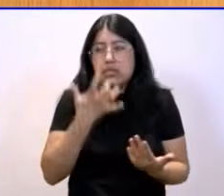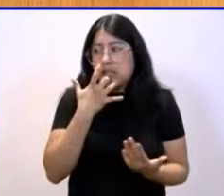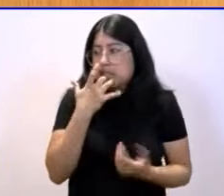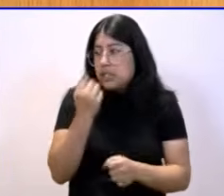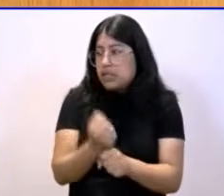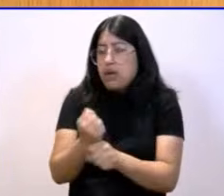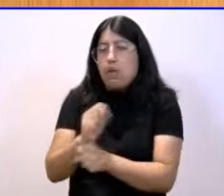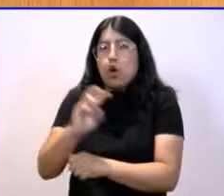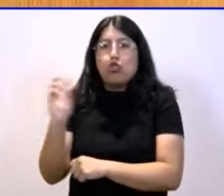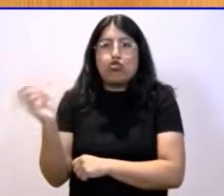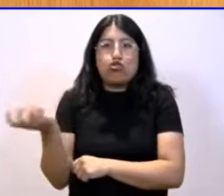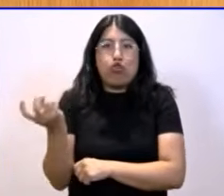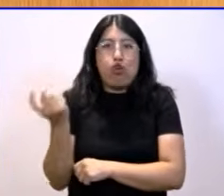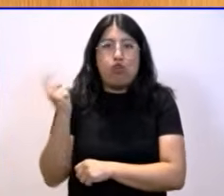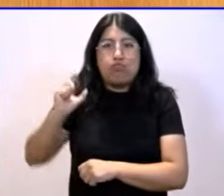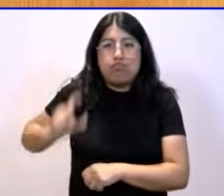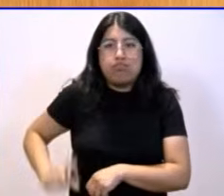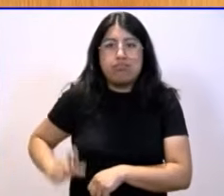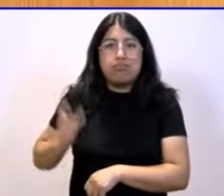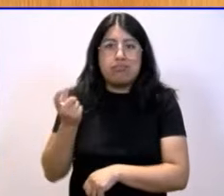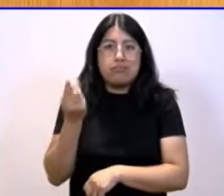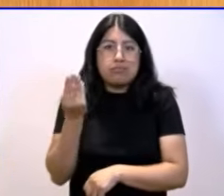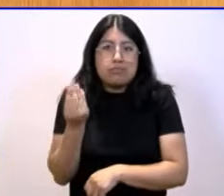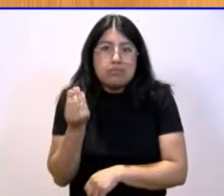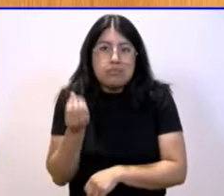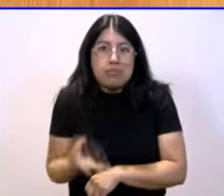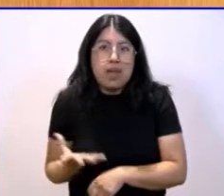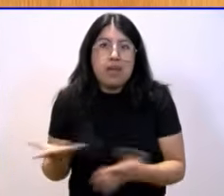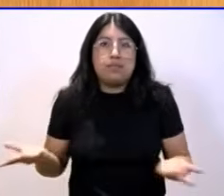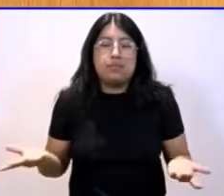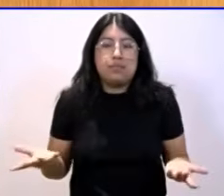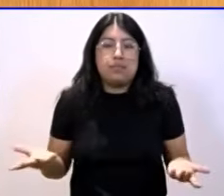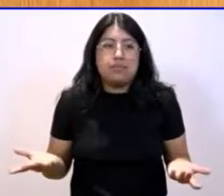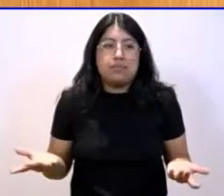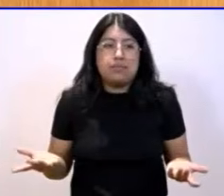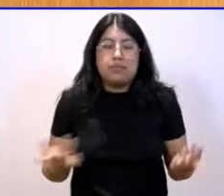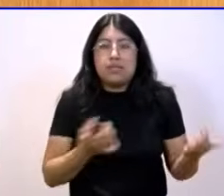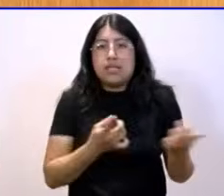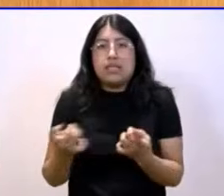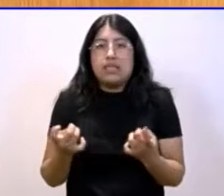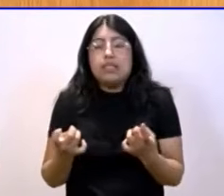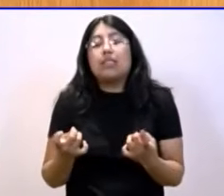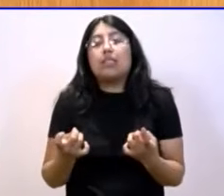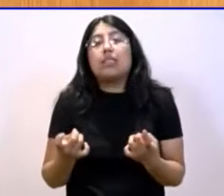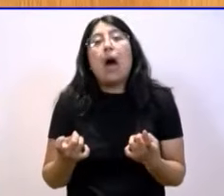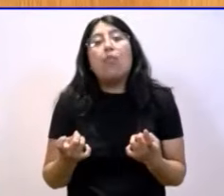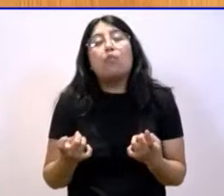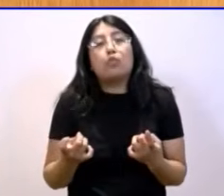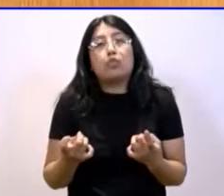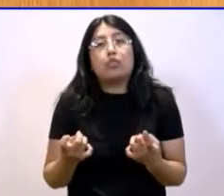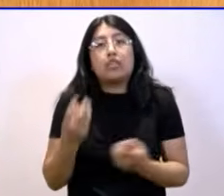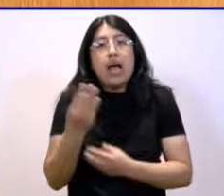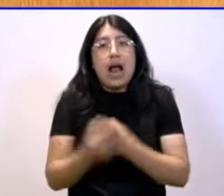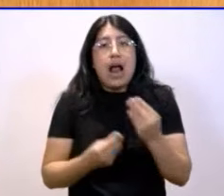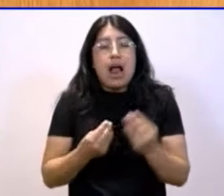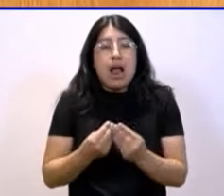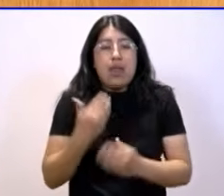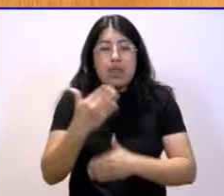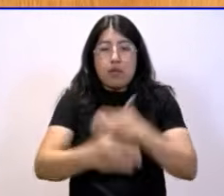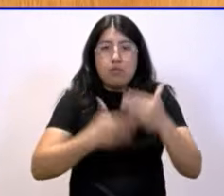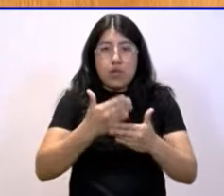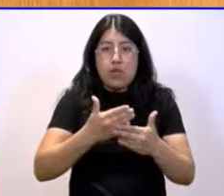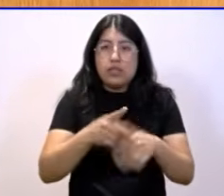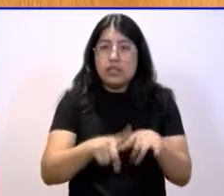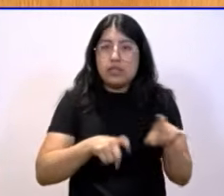de mayor remuneración en el sector privado. Tenemos que hacer más atractiva a la gente participar en procesos selectivos